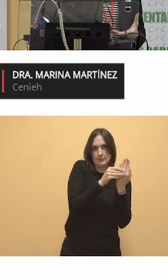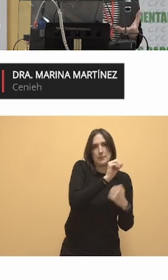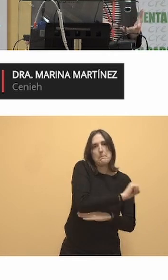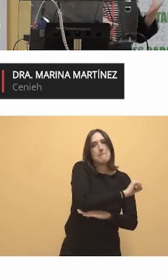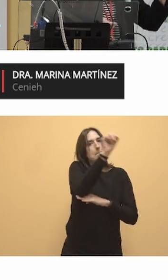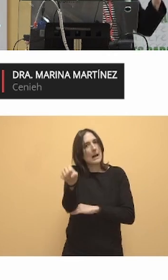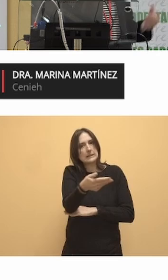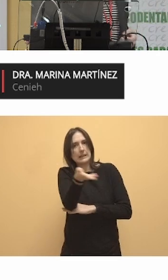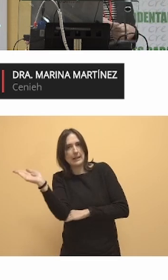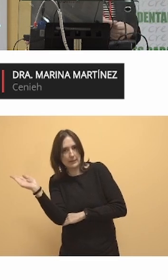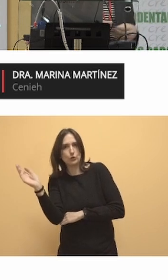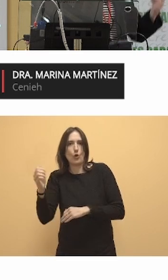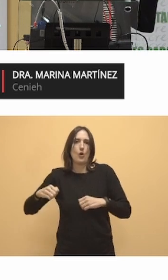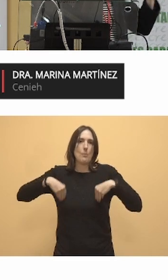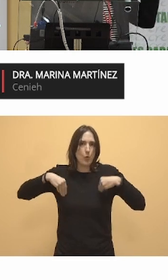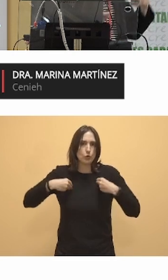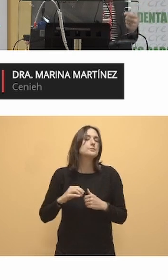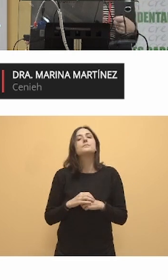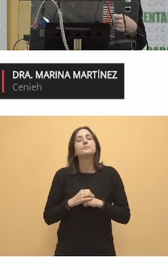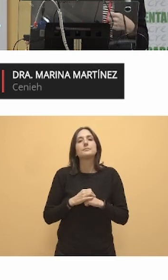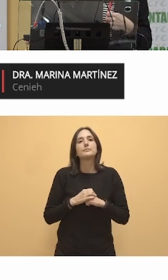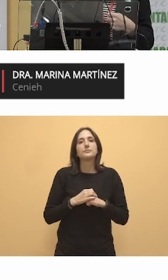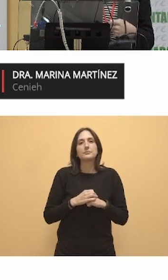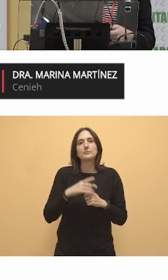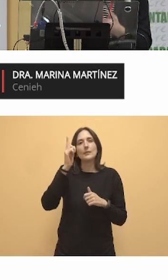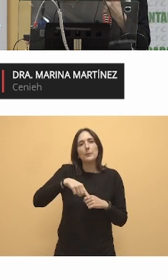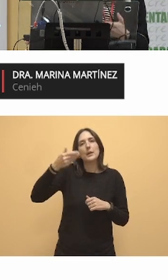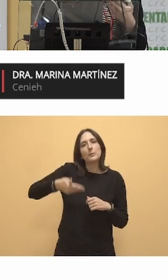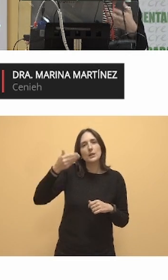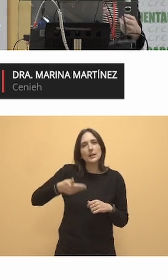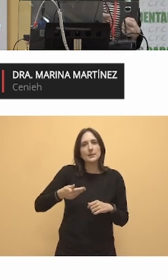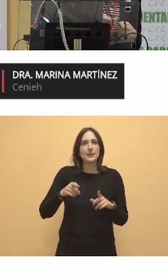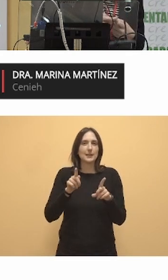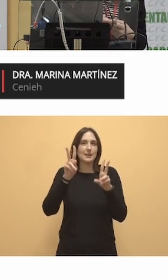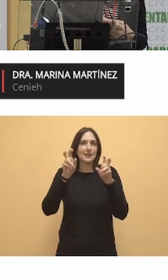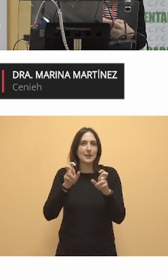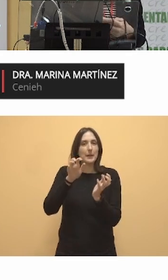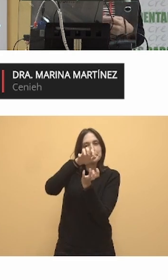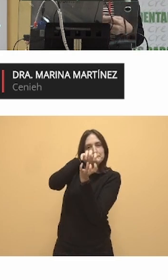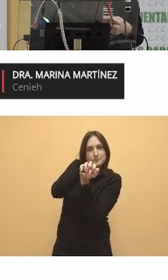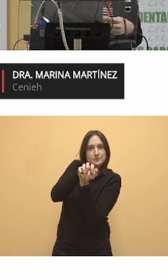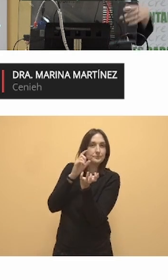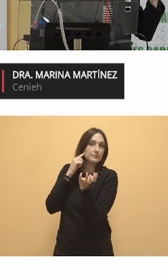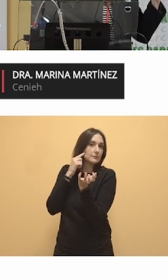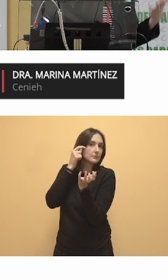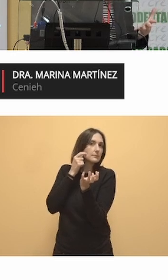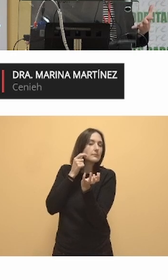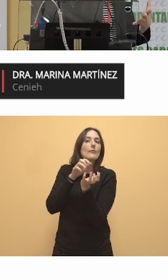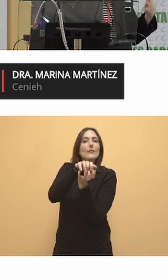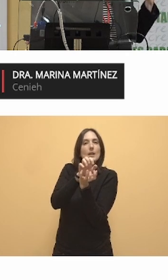Muy importante, relacionado con el tema de la maloclusión y demás, son las